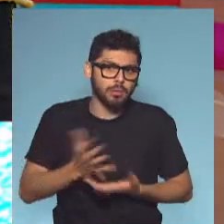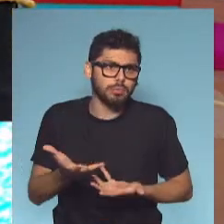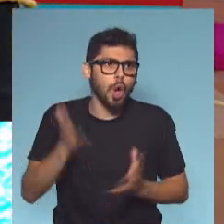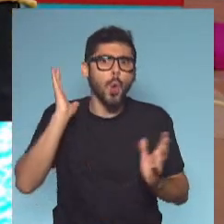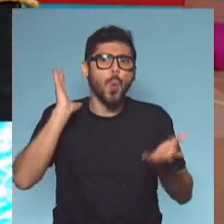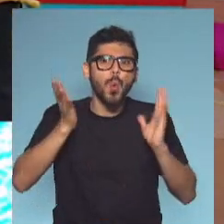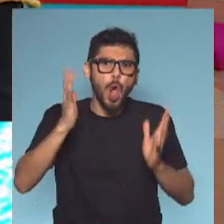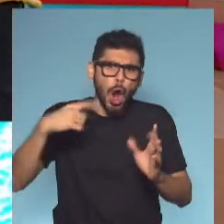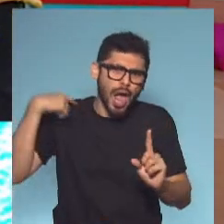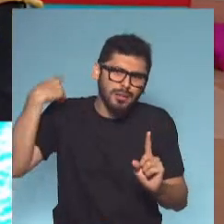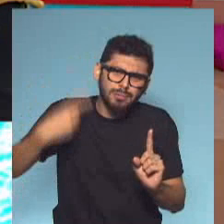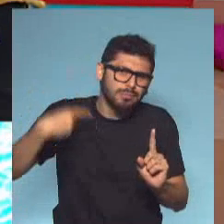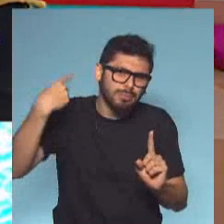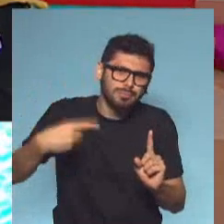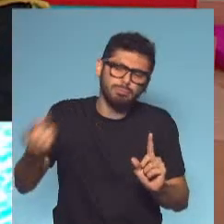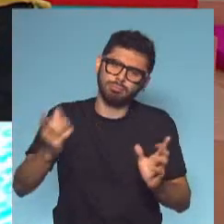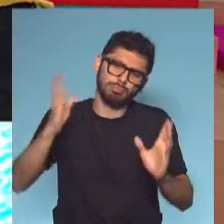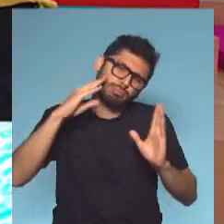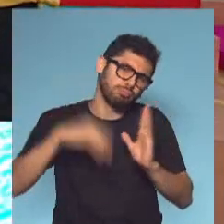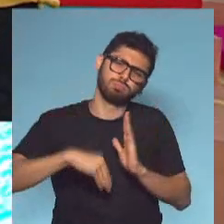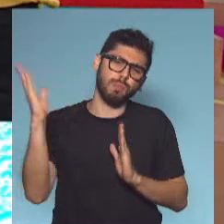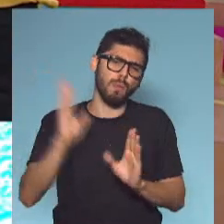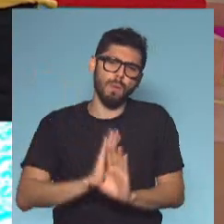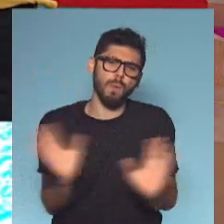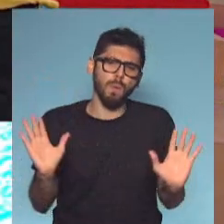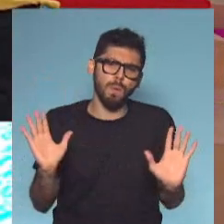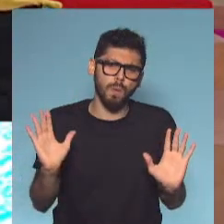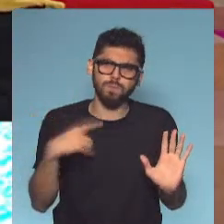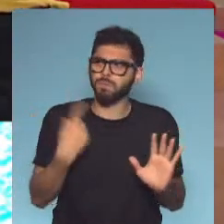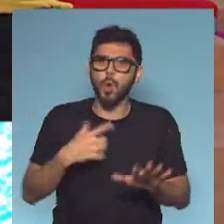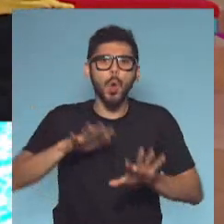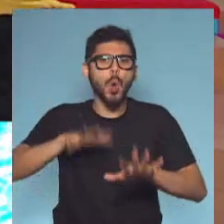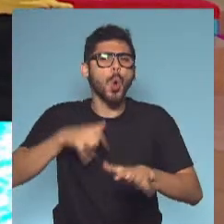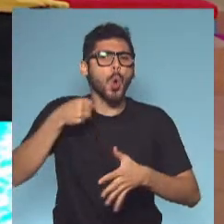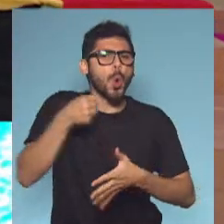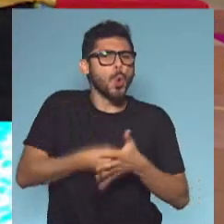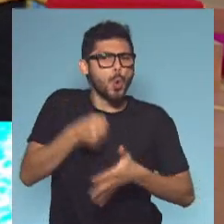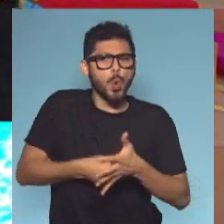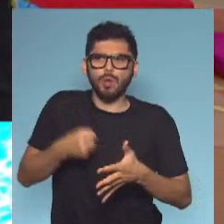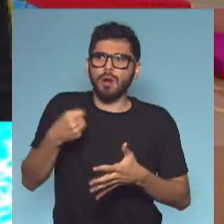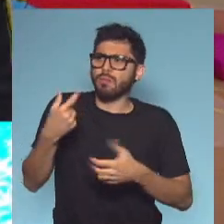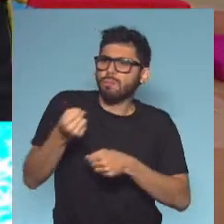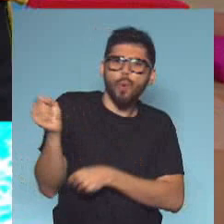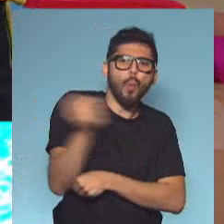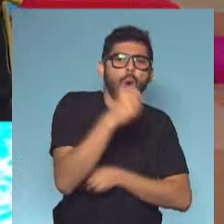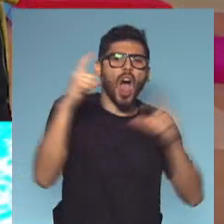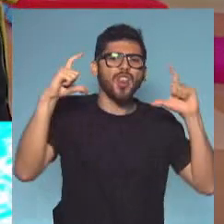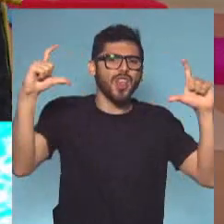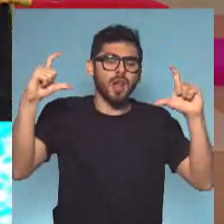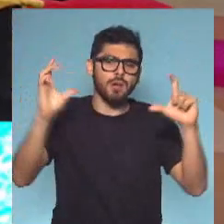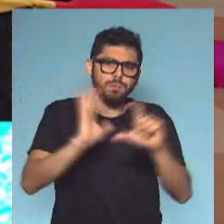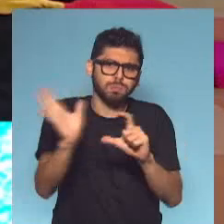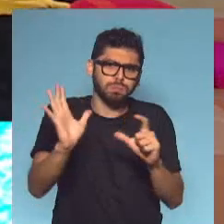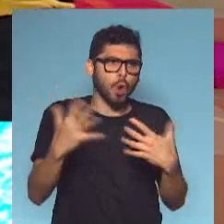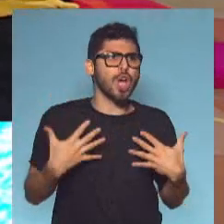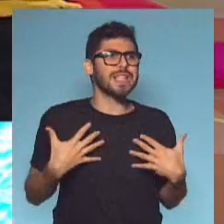que históricamente ha golpeado a Colombia. Digamos que nuestras banderas de lucha son, entre otras, la próxima reforma a